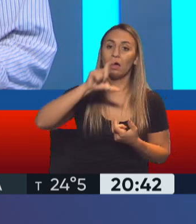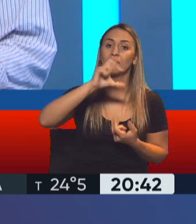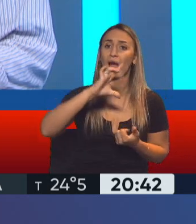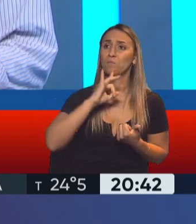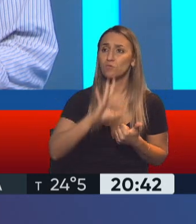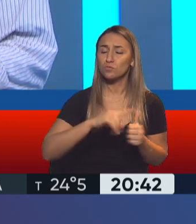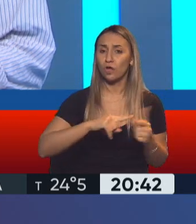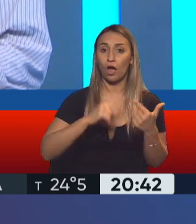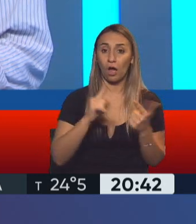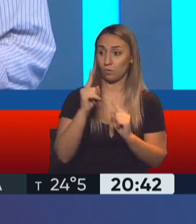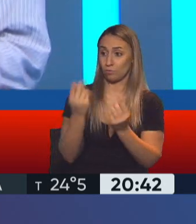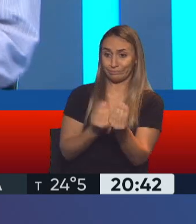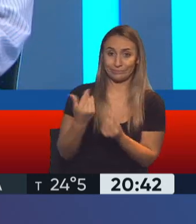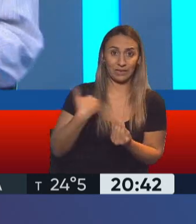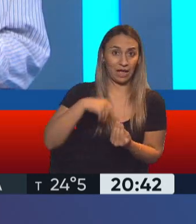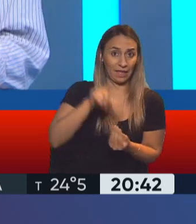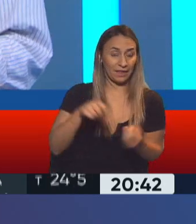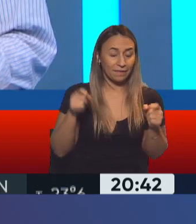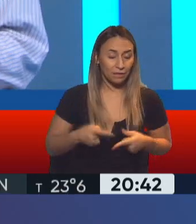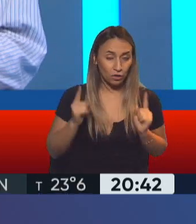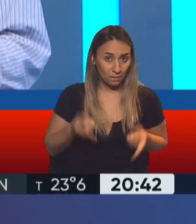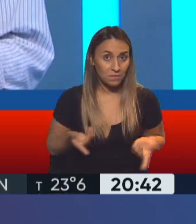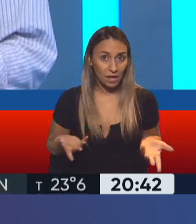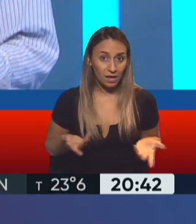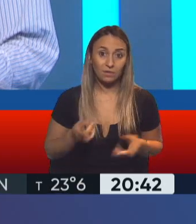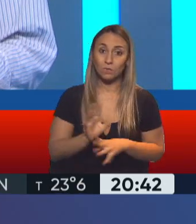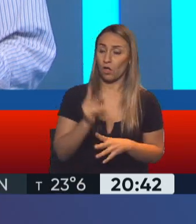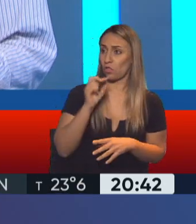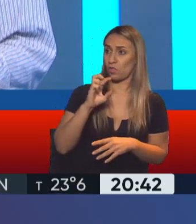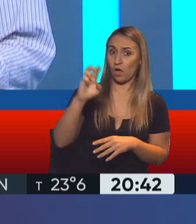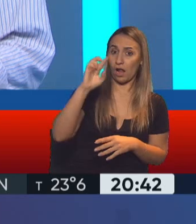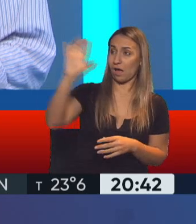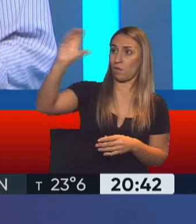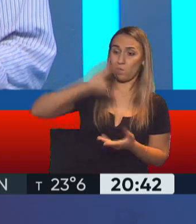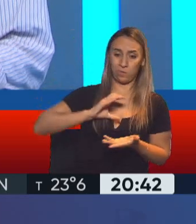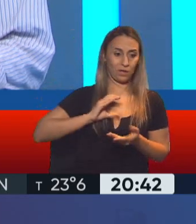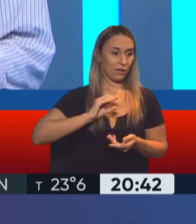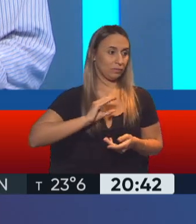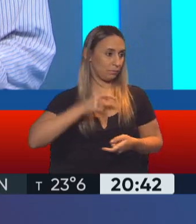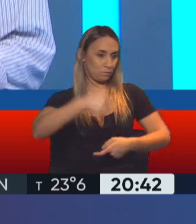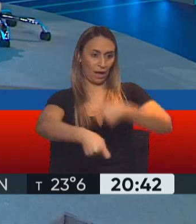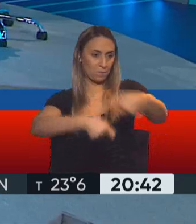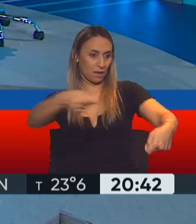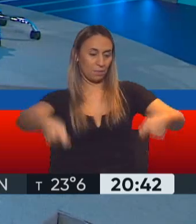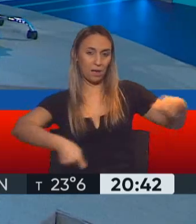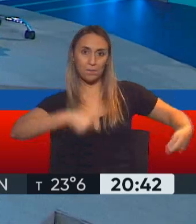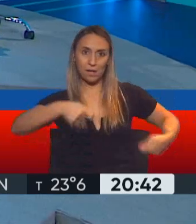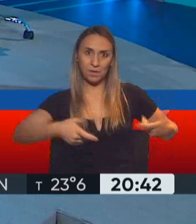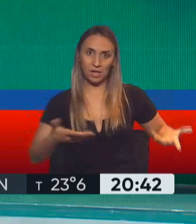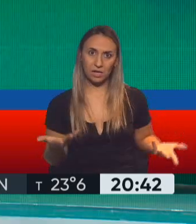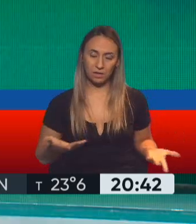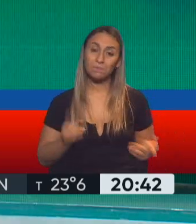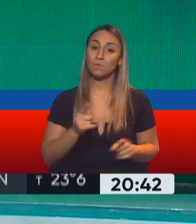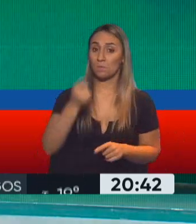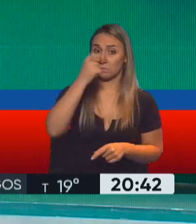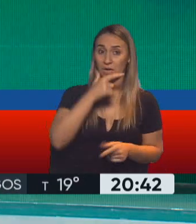referentes que estaban en ese momento bueno les dio los dólares que necesitaban para salir de la bicicleta financiera esto que mauricio macri luego